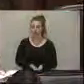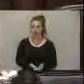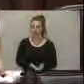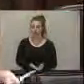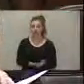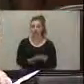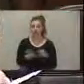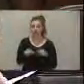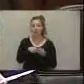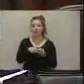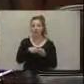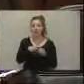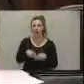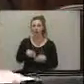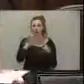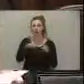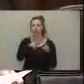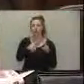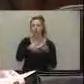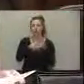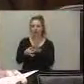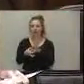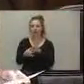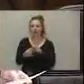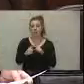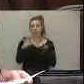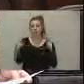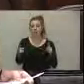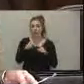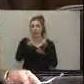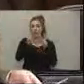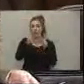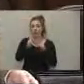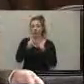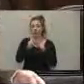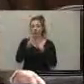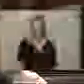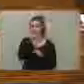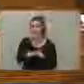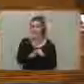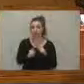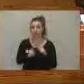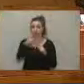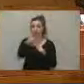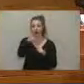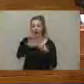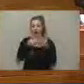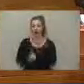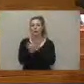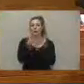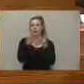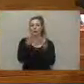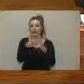¿Cuántas nuevas plazas públicas correspondientes al primer ciclo de educación infantil se creará en el próximo curso en Asturias? Gracias, señorías.